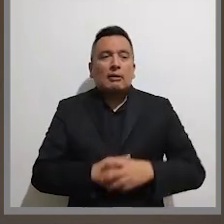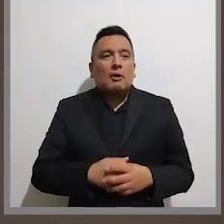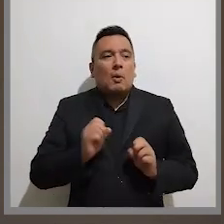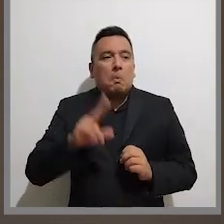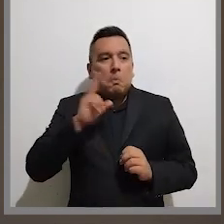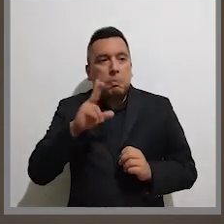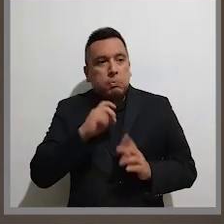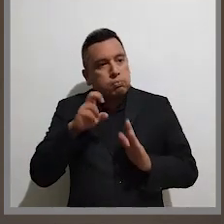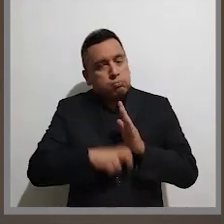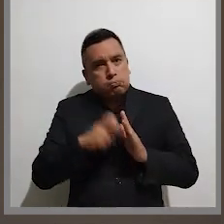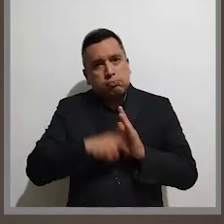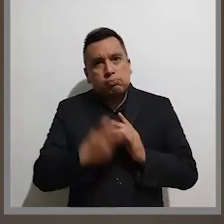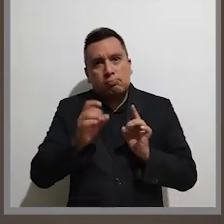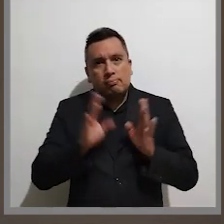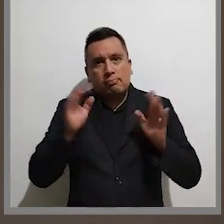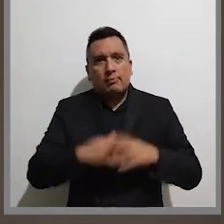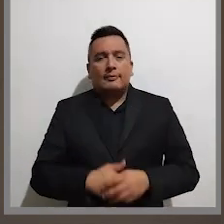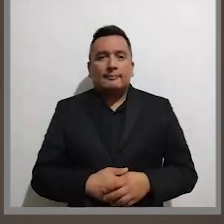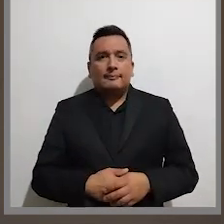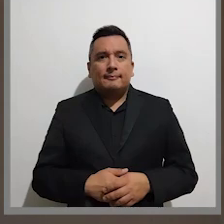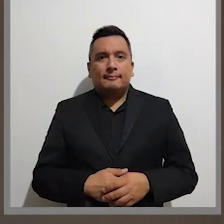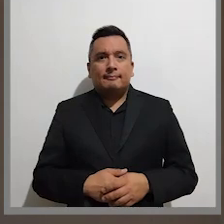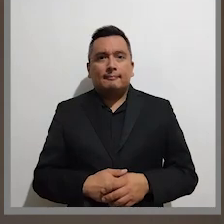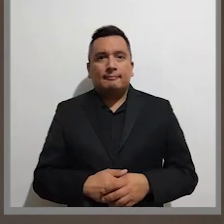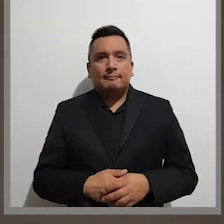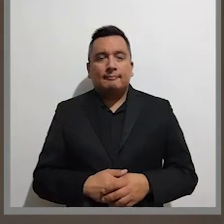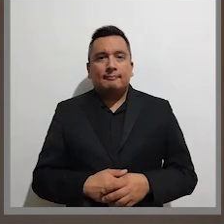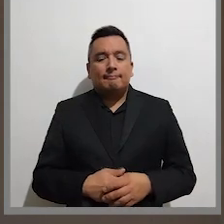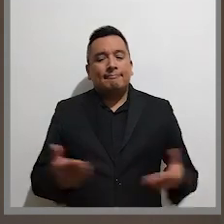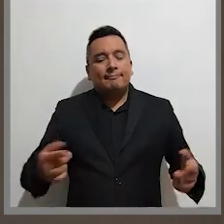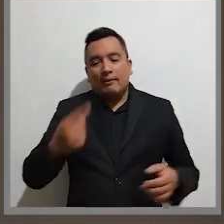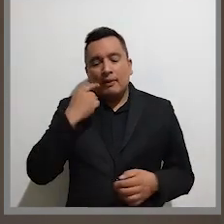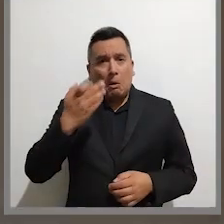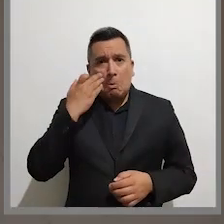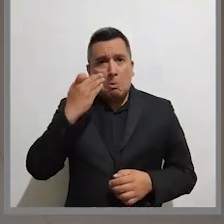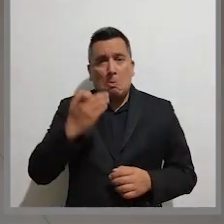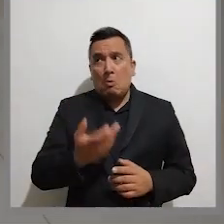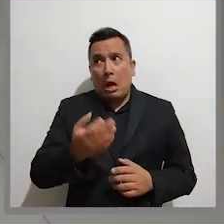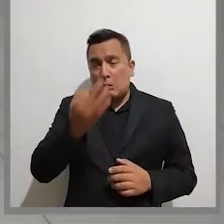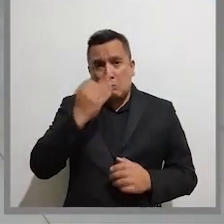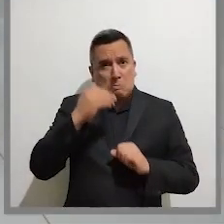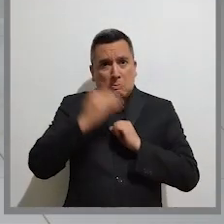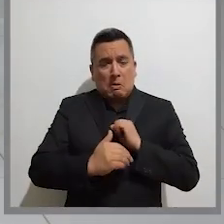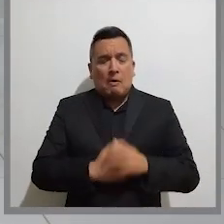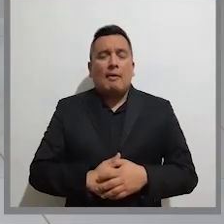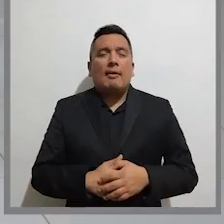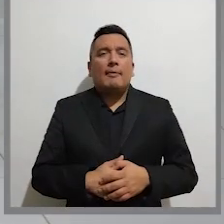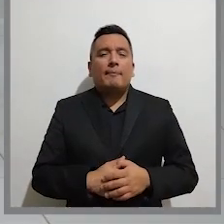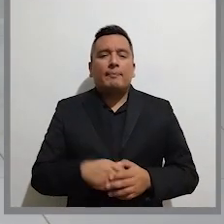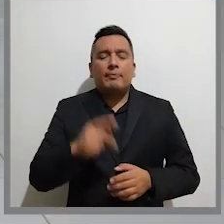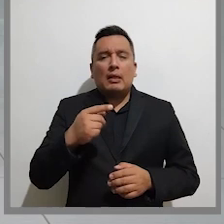a deconstruir ese tipo de acciones. Desafortunadamente aquí el tiempo vuela, pero me gustaría que antes de que nos fuéramos